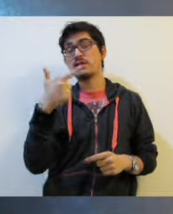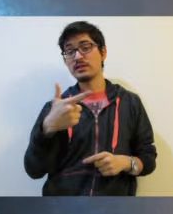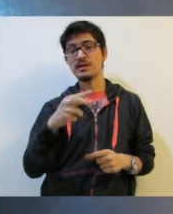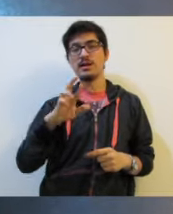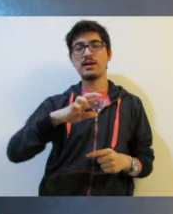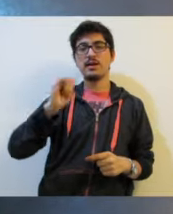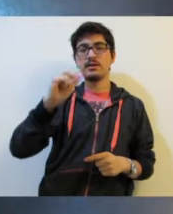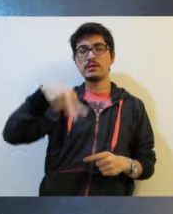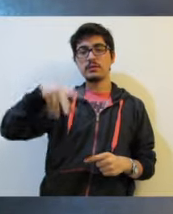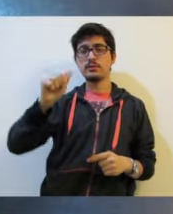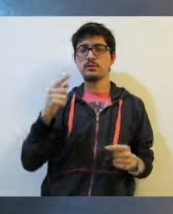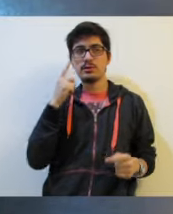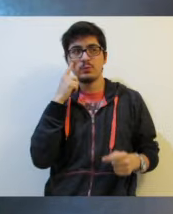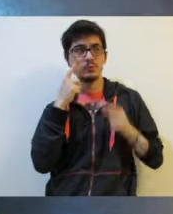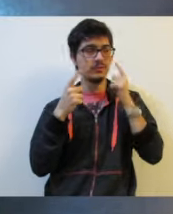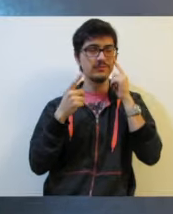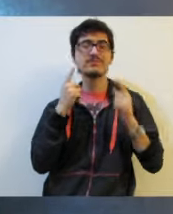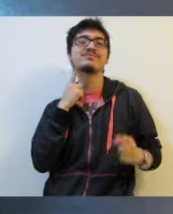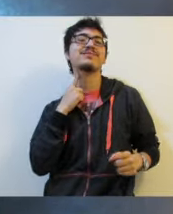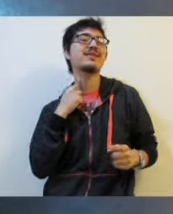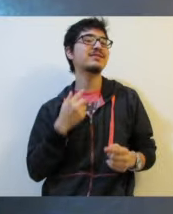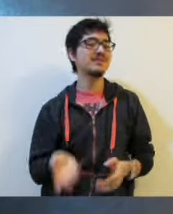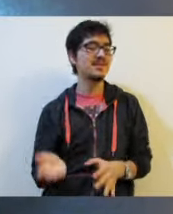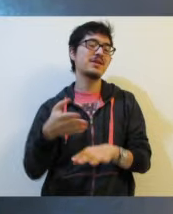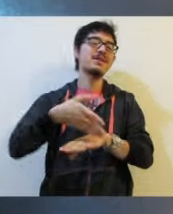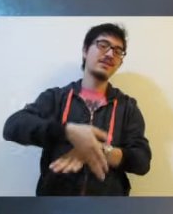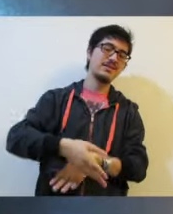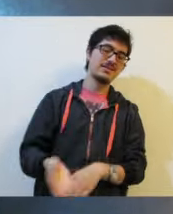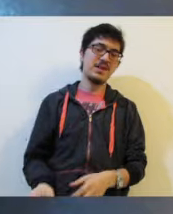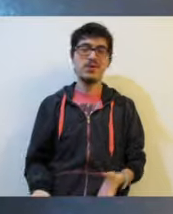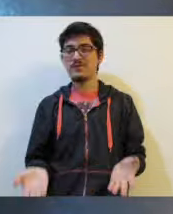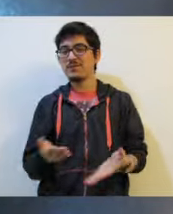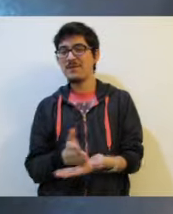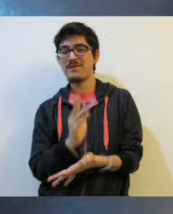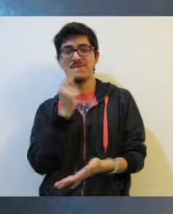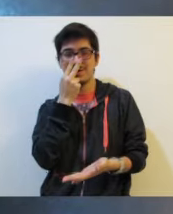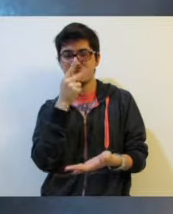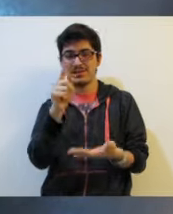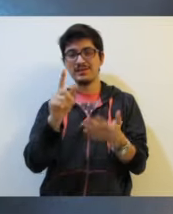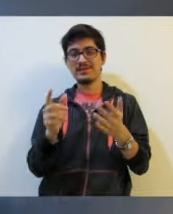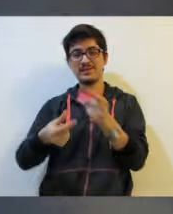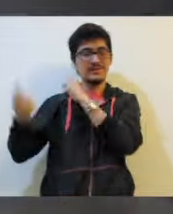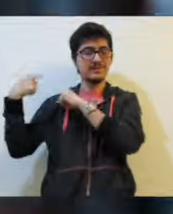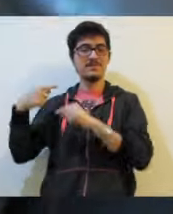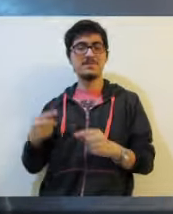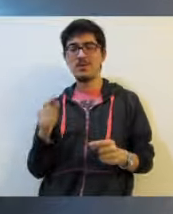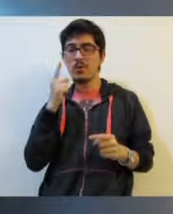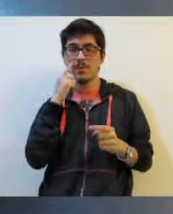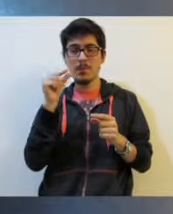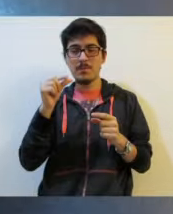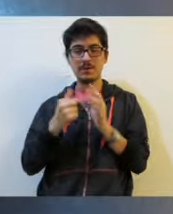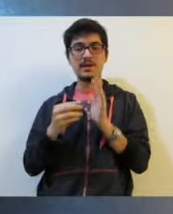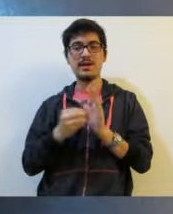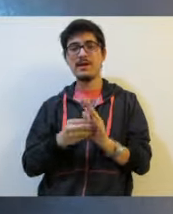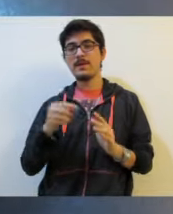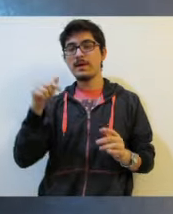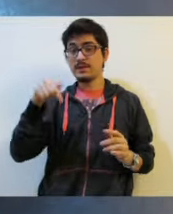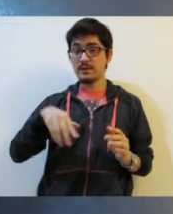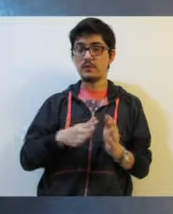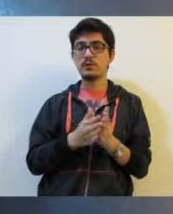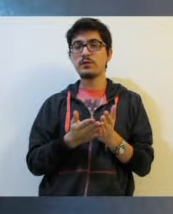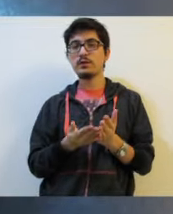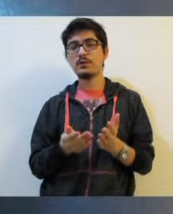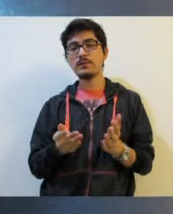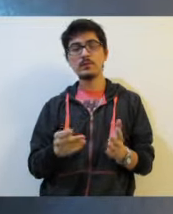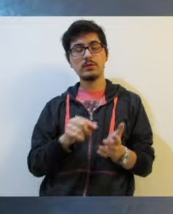¿Te interesó? ¿Te llamó la atención? Bueno, te invito a seguir viendo esta reseña para que lo conozcas un poco más. El Caballero de los Siete Reinos es